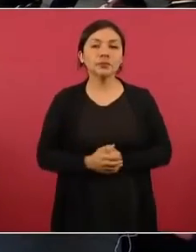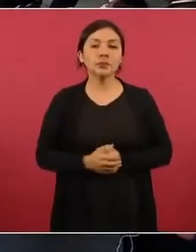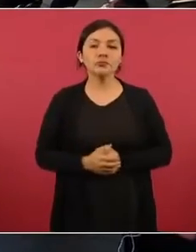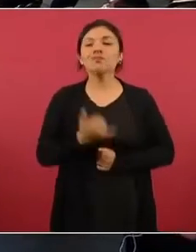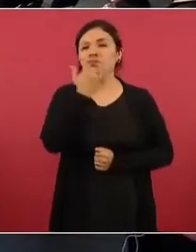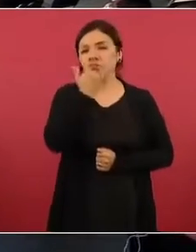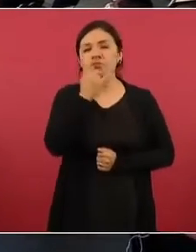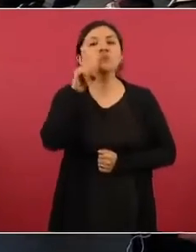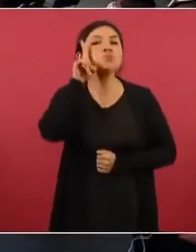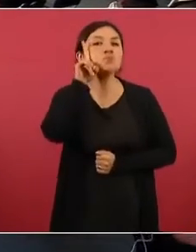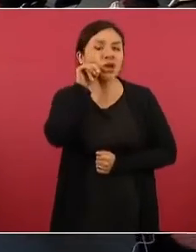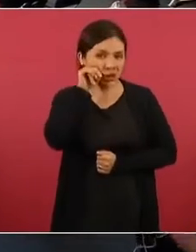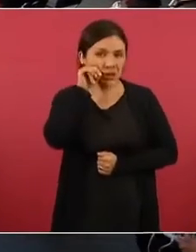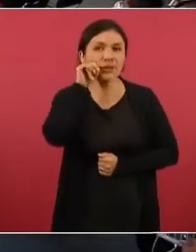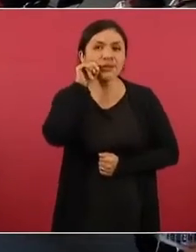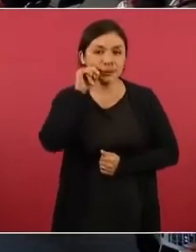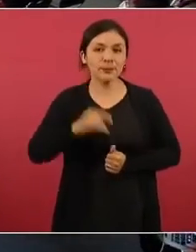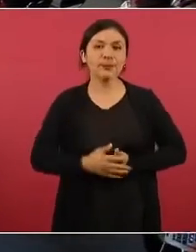Mañana.